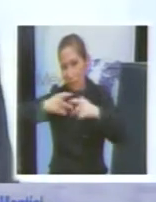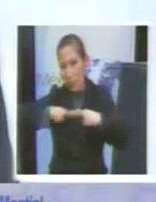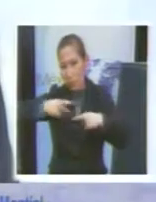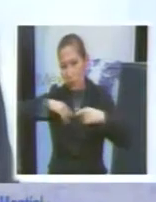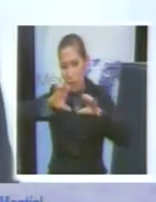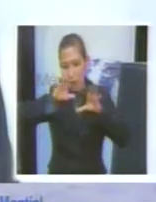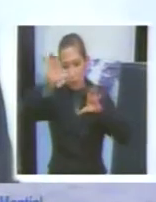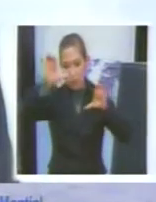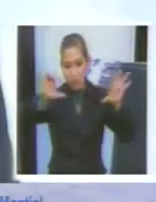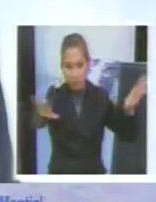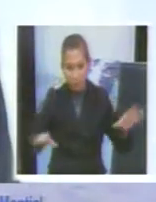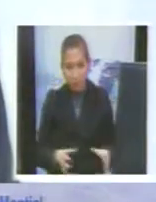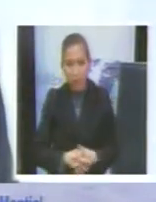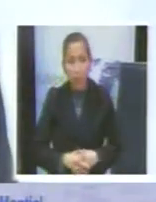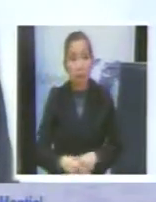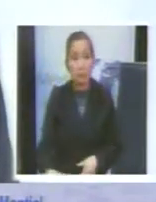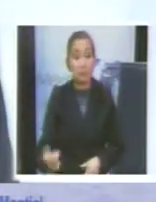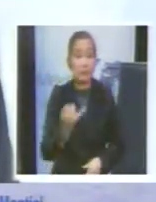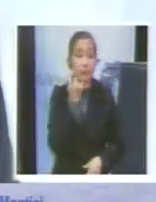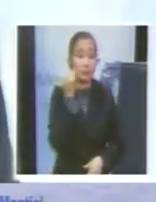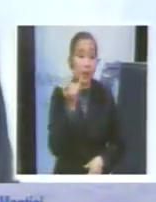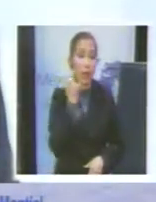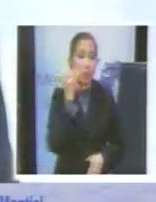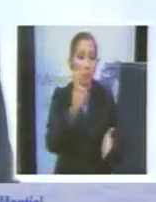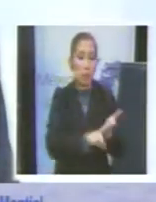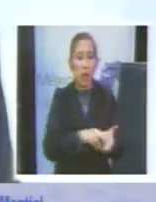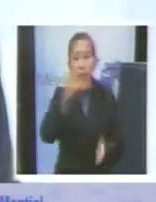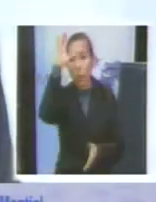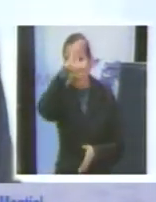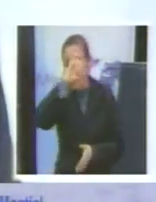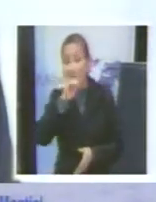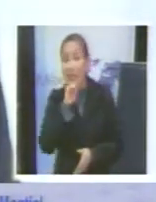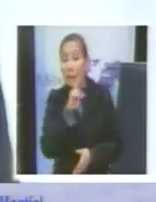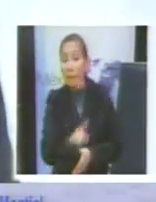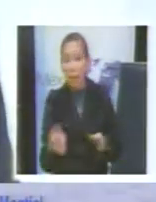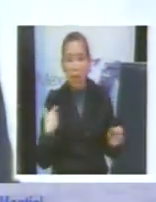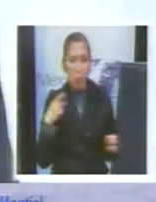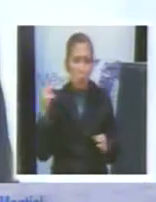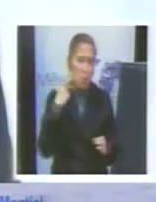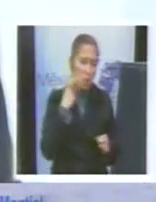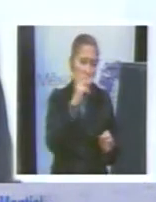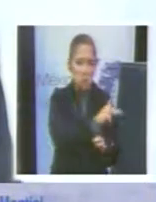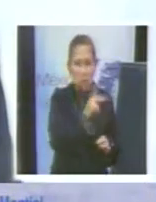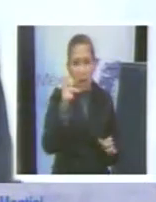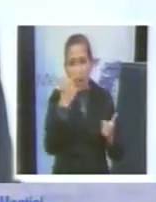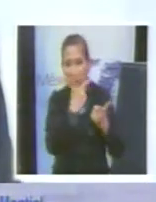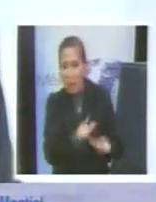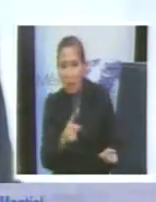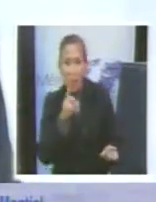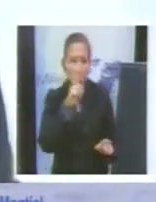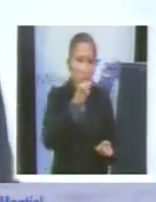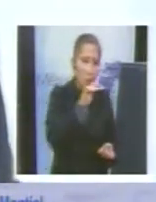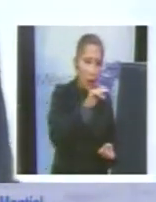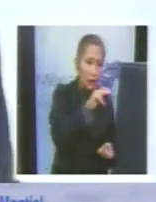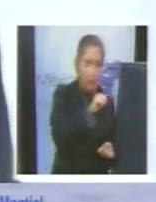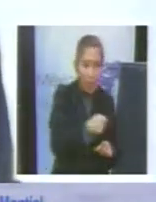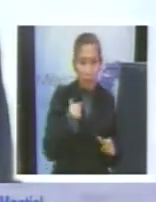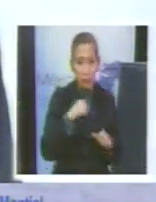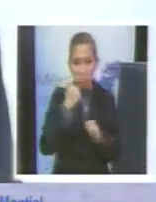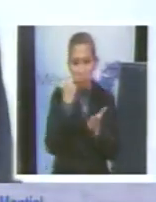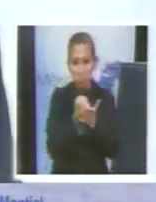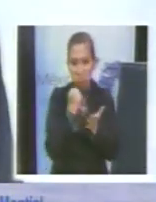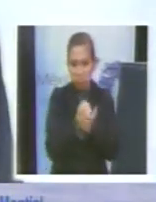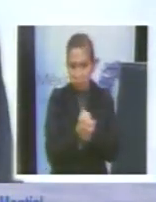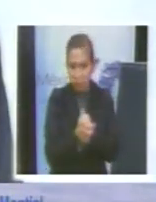planetaria. En idioma, valores culturales e incluso coincidencias políticas, liberales, democráticas y